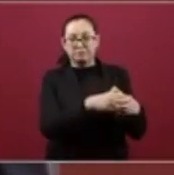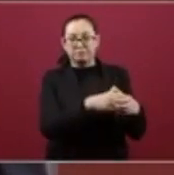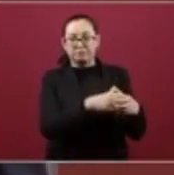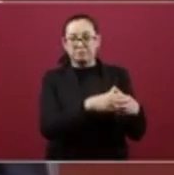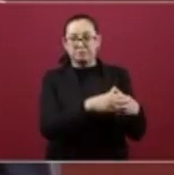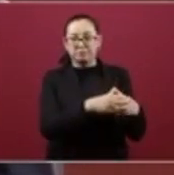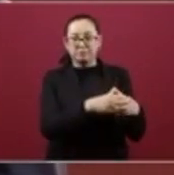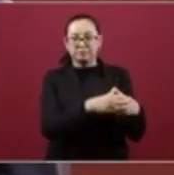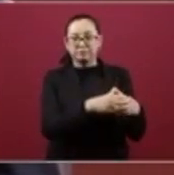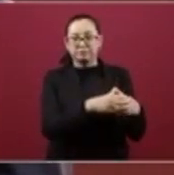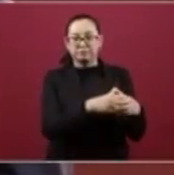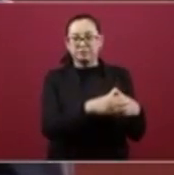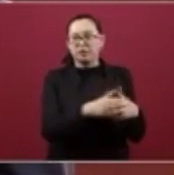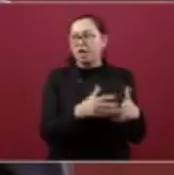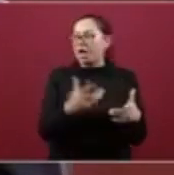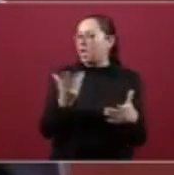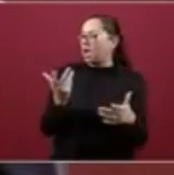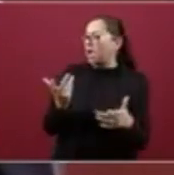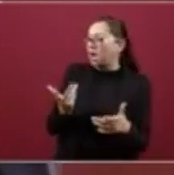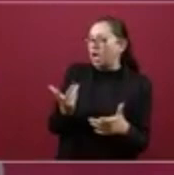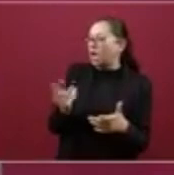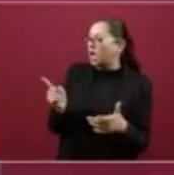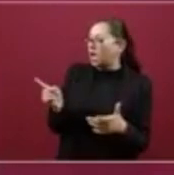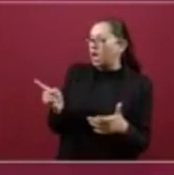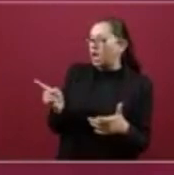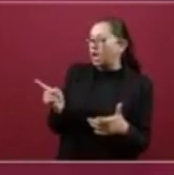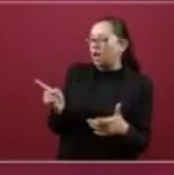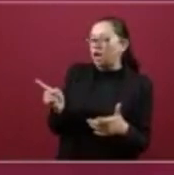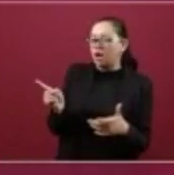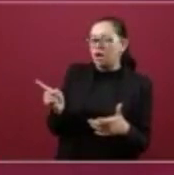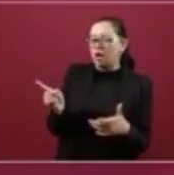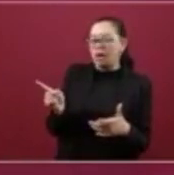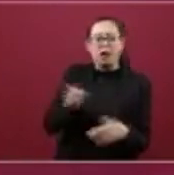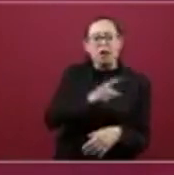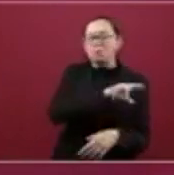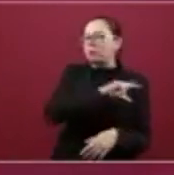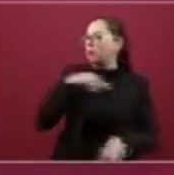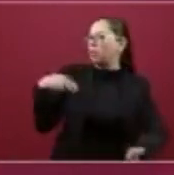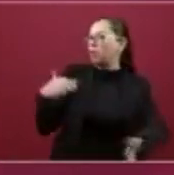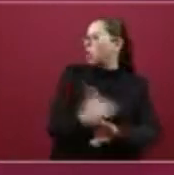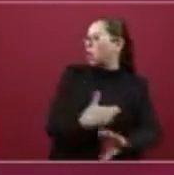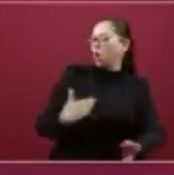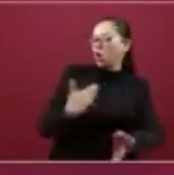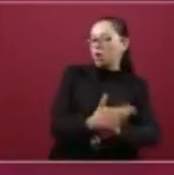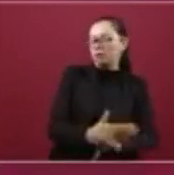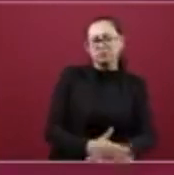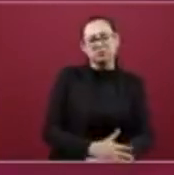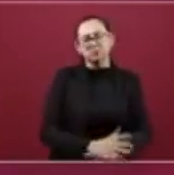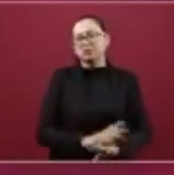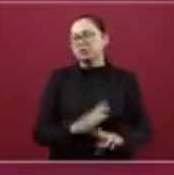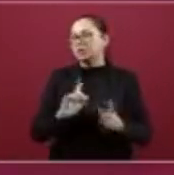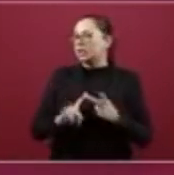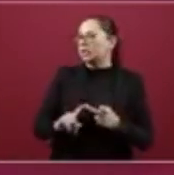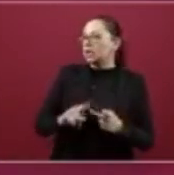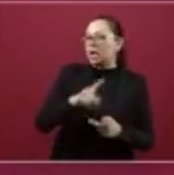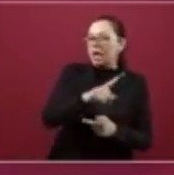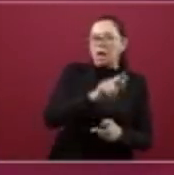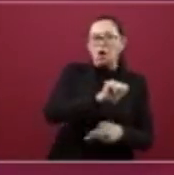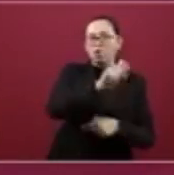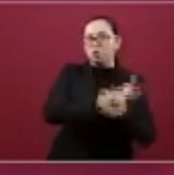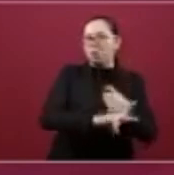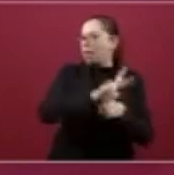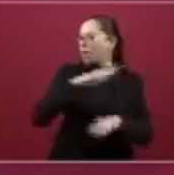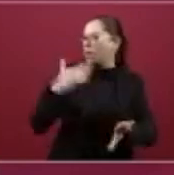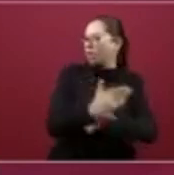se está perjudicando a la iniciativa privada, ¿no?, o a la inversión extranjera.